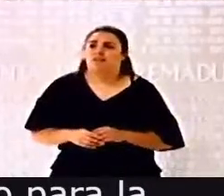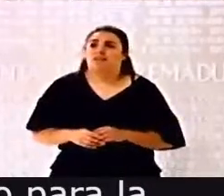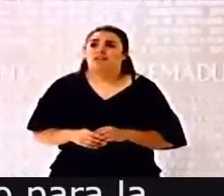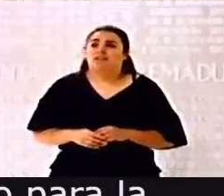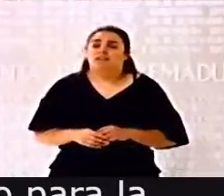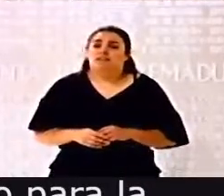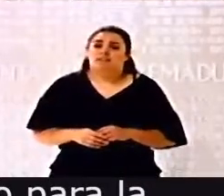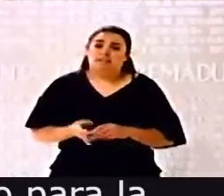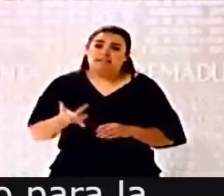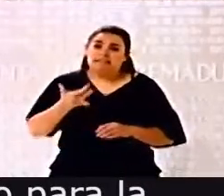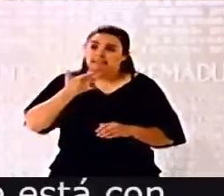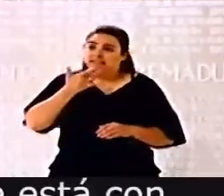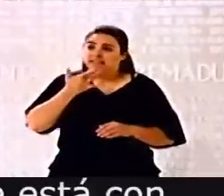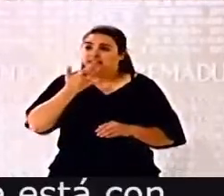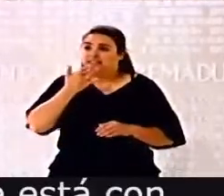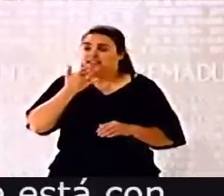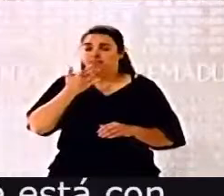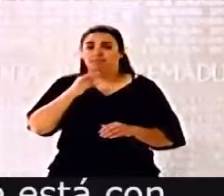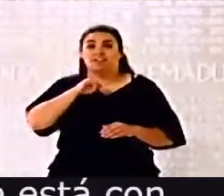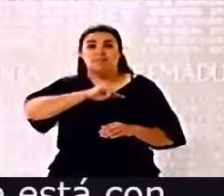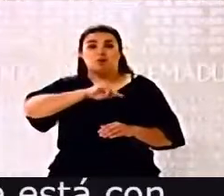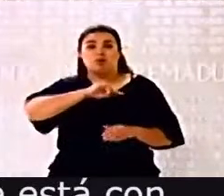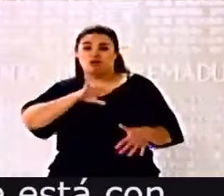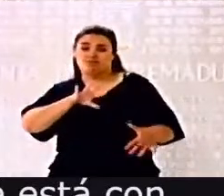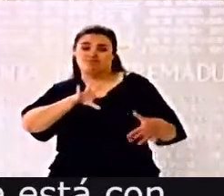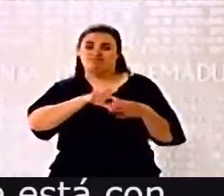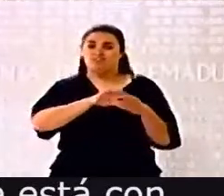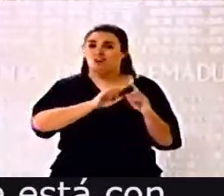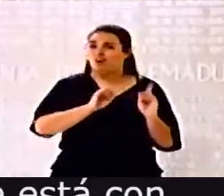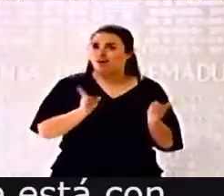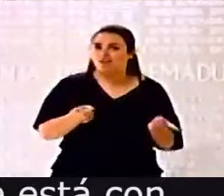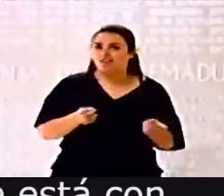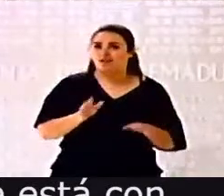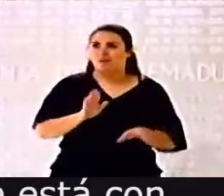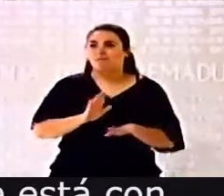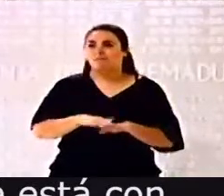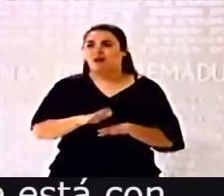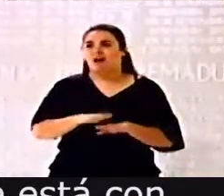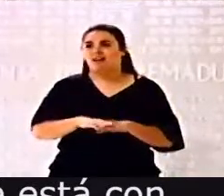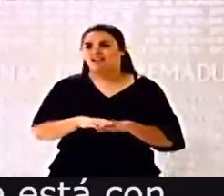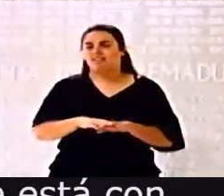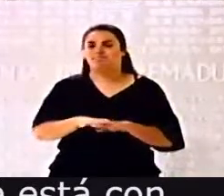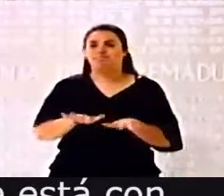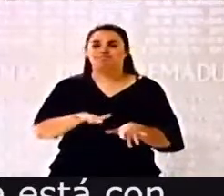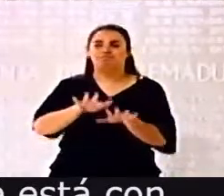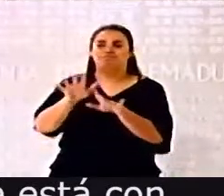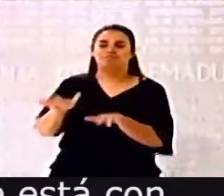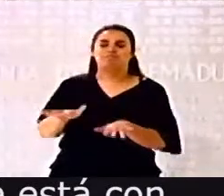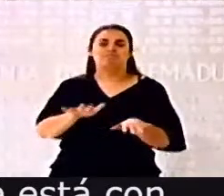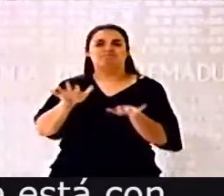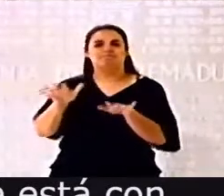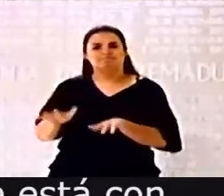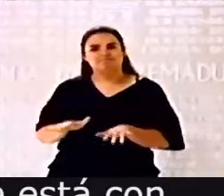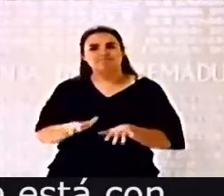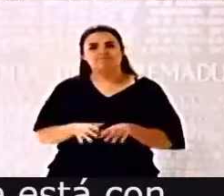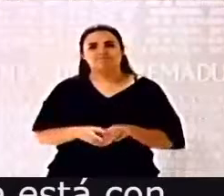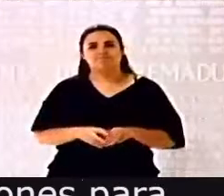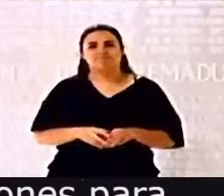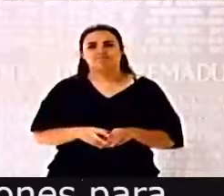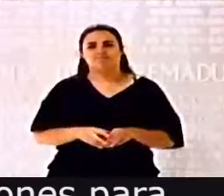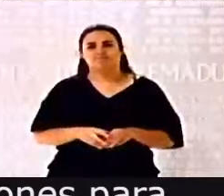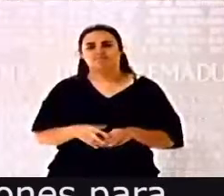apelamos al mundo de las emociones para ganar